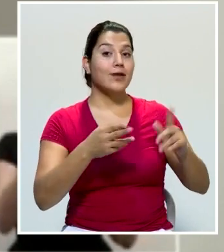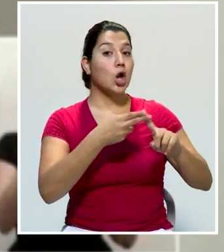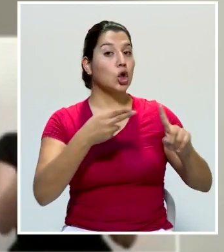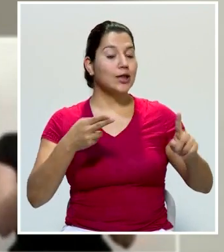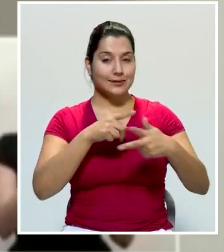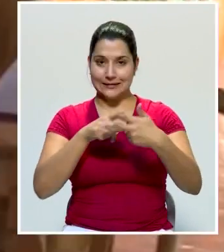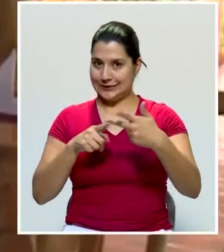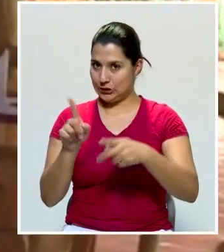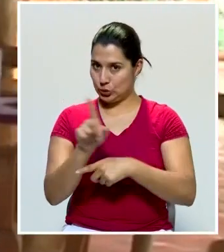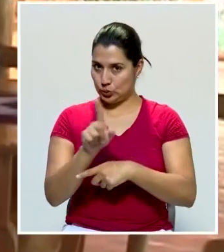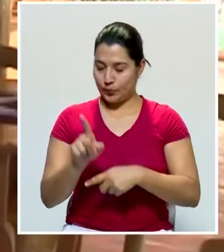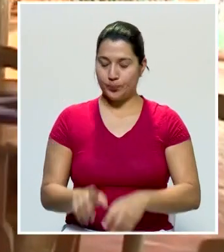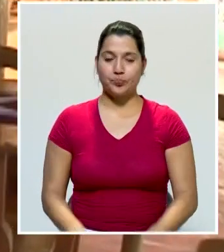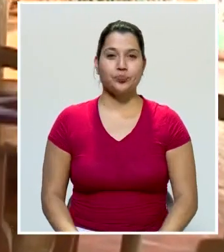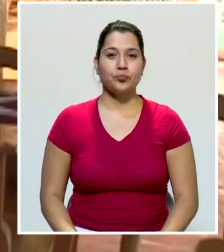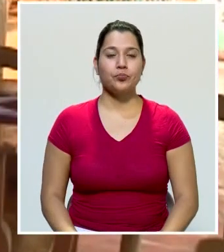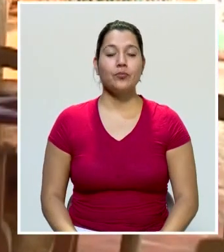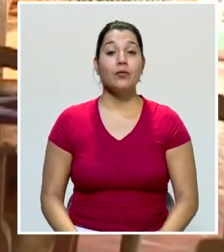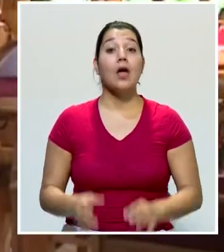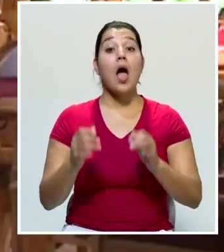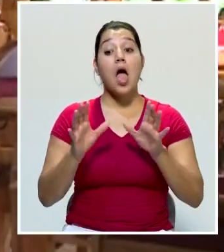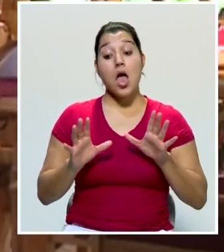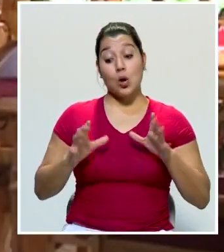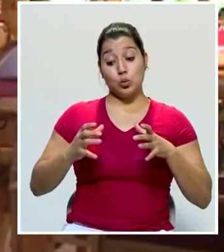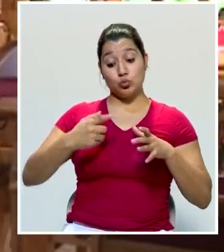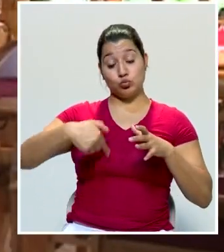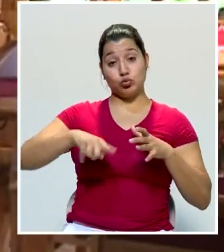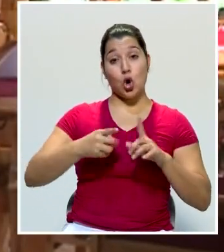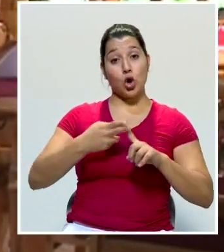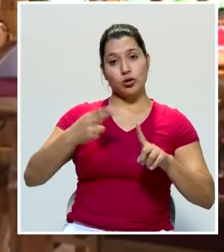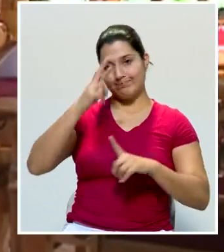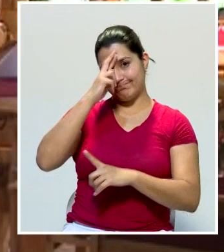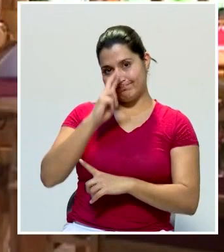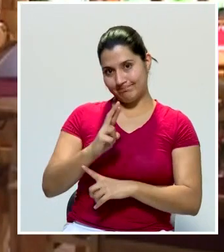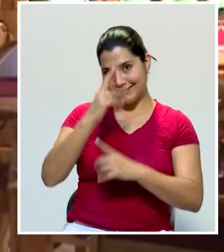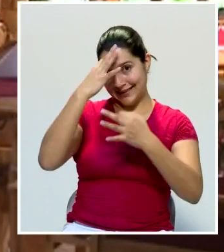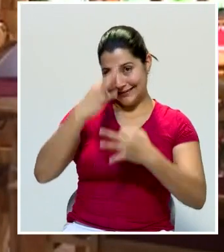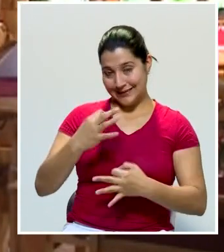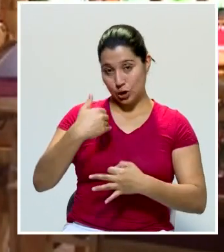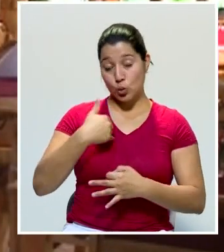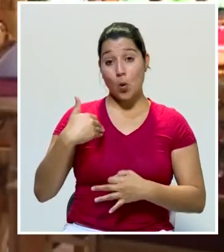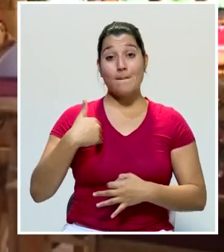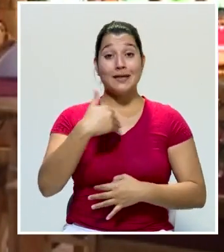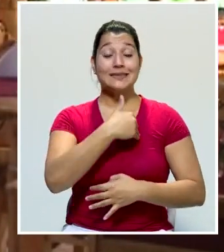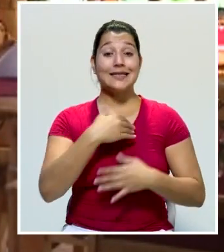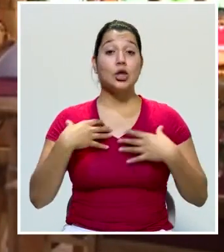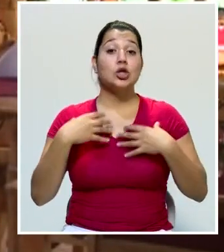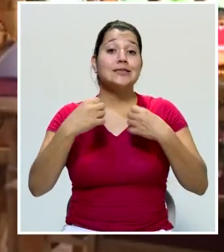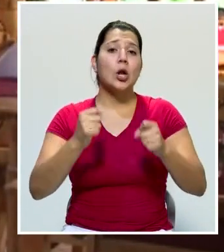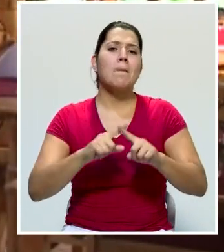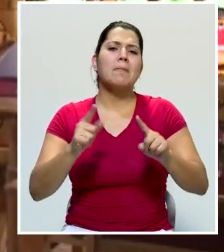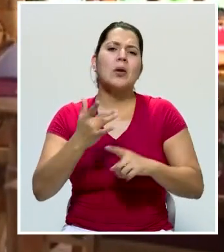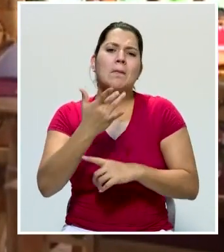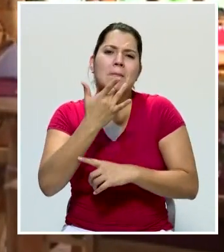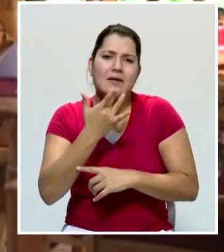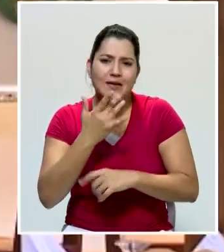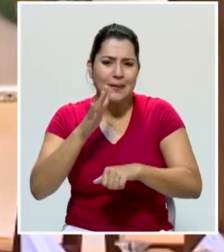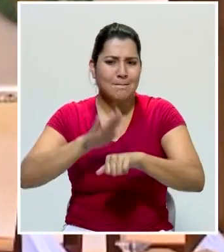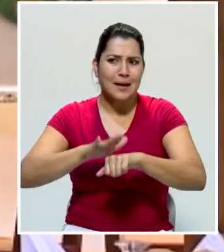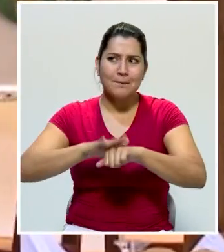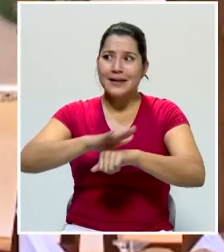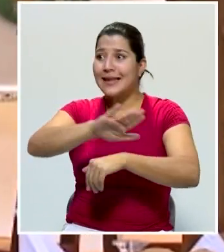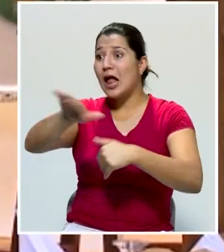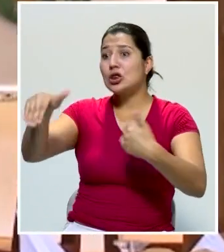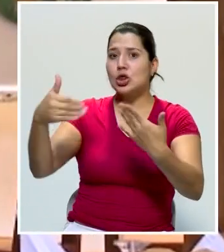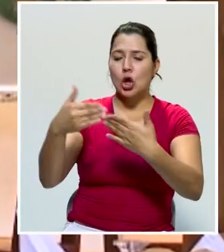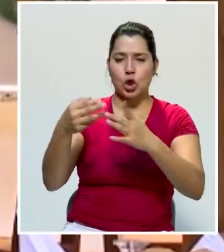el funcionamiento. La Cámara de Hoteles indicó que respetan la decisión del Ministerio de Salud, pero que preferían que fueran todos los hoteles. Sin